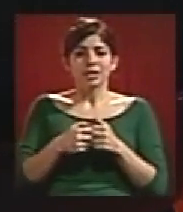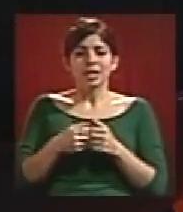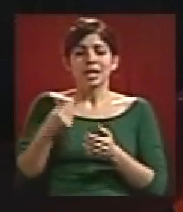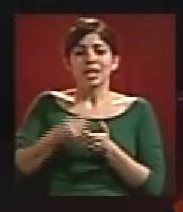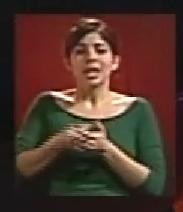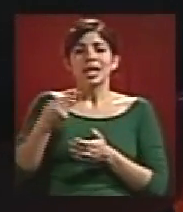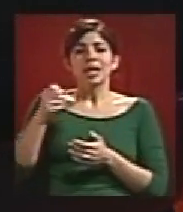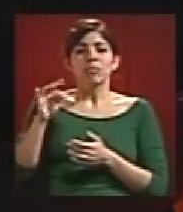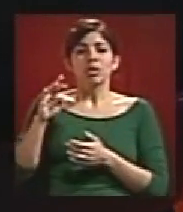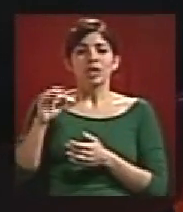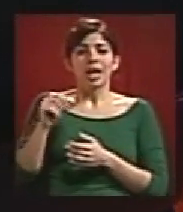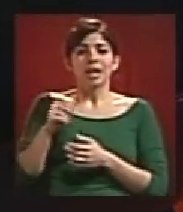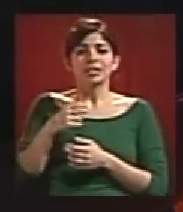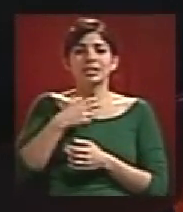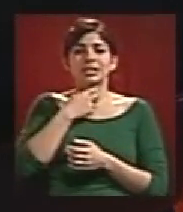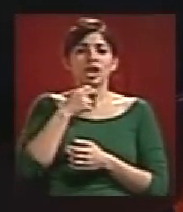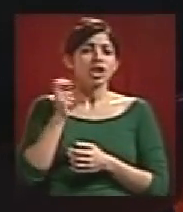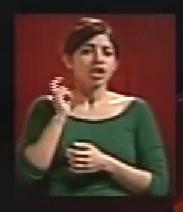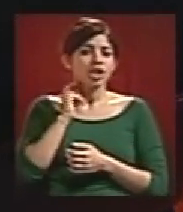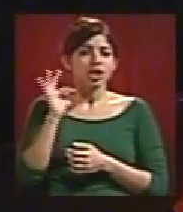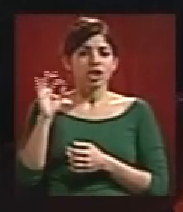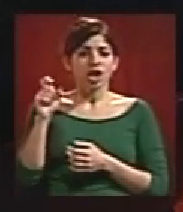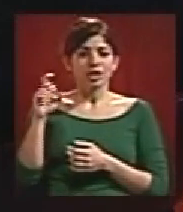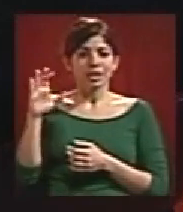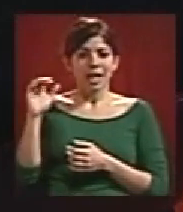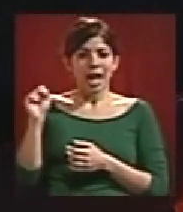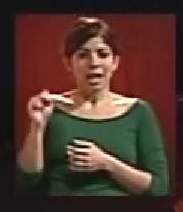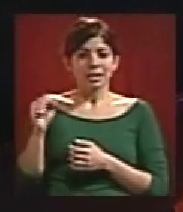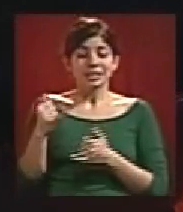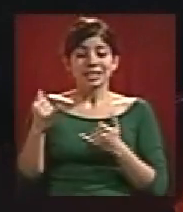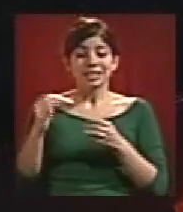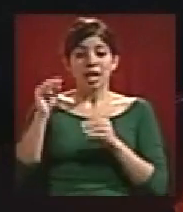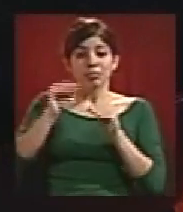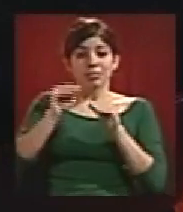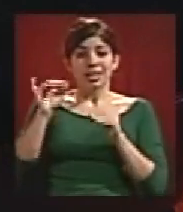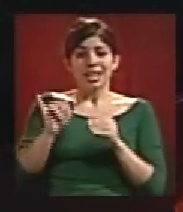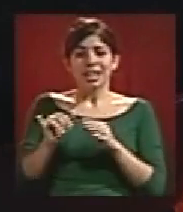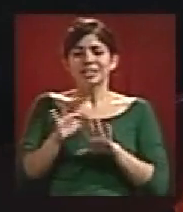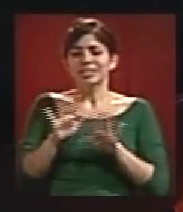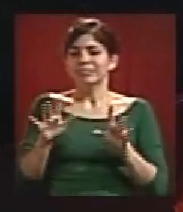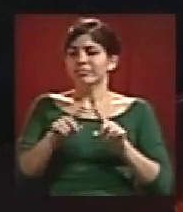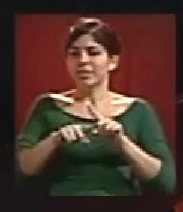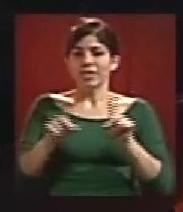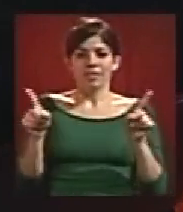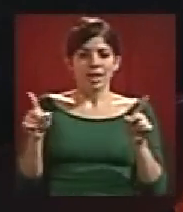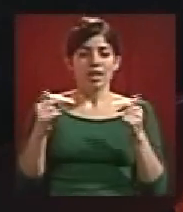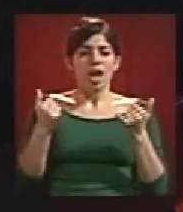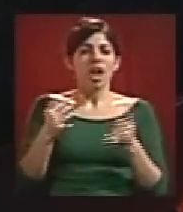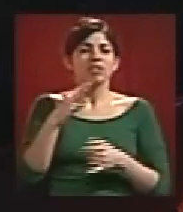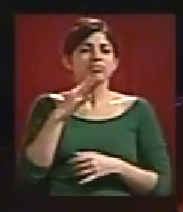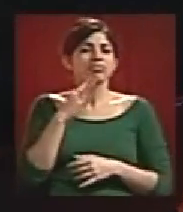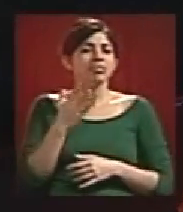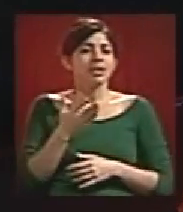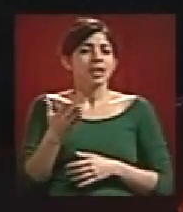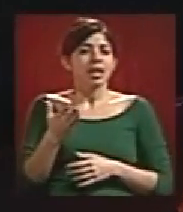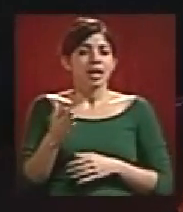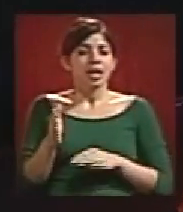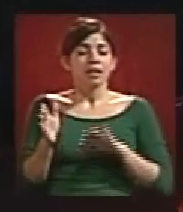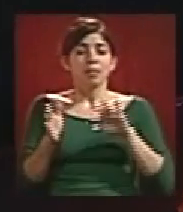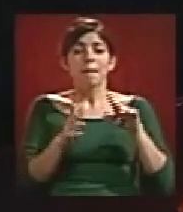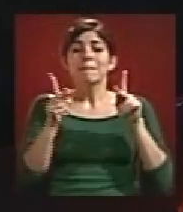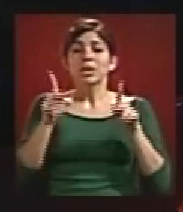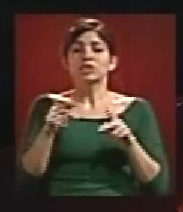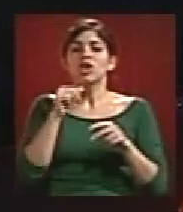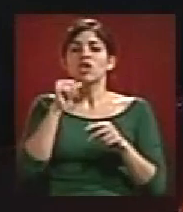hipotecas tóxicas y activos tóxicos. Ya la dimensión de eso es diferente ahora. Ahora estamos hablando de que la gente no hace negocios